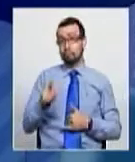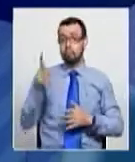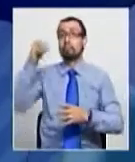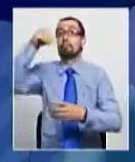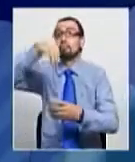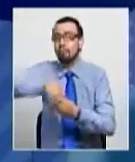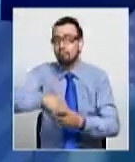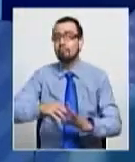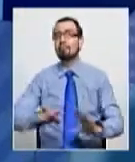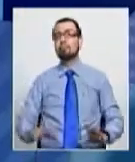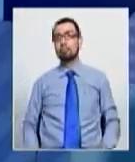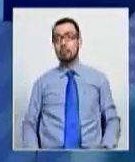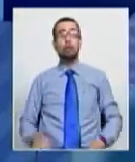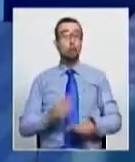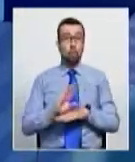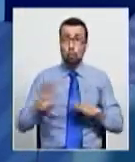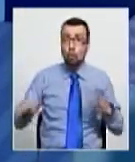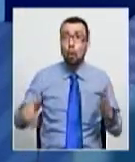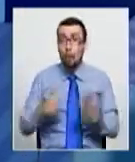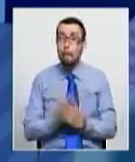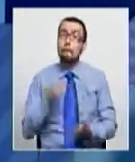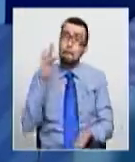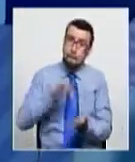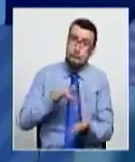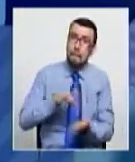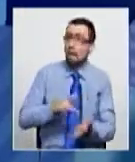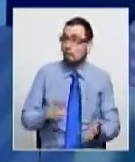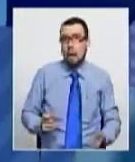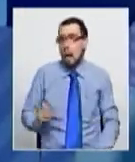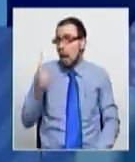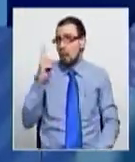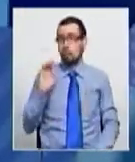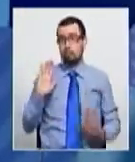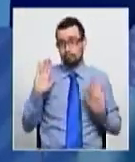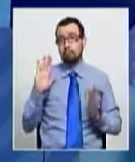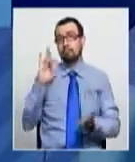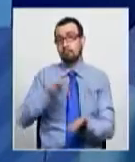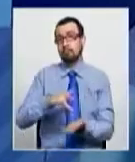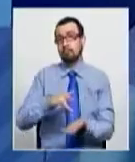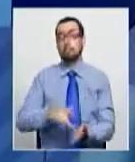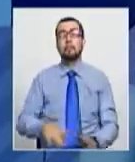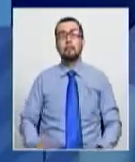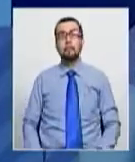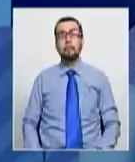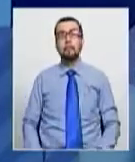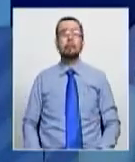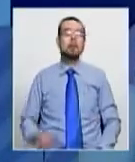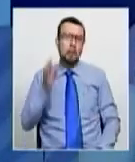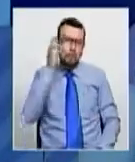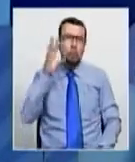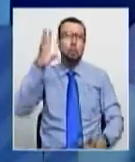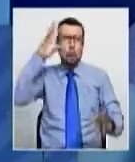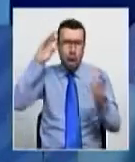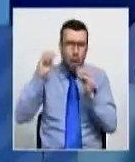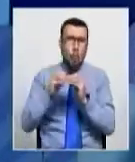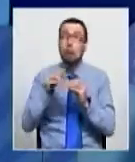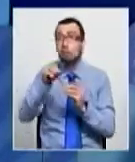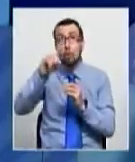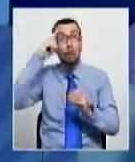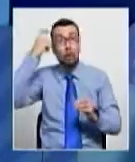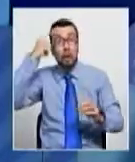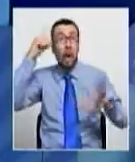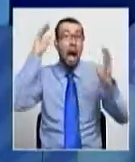todos tenemos que participar de alguna manera en esto podríamos estar de acuerdo o no con lo que está haciendo el gobierno